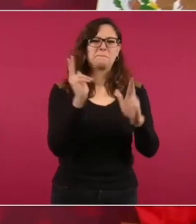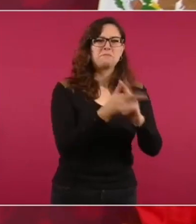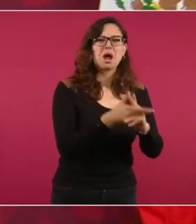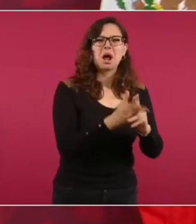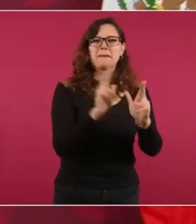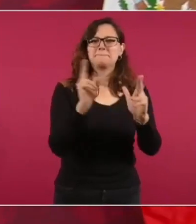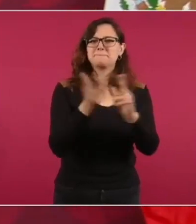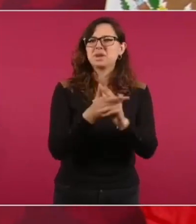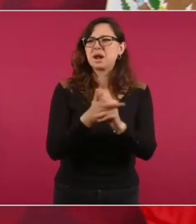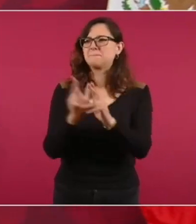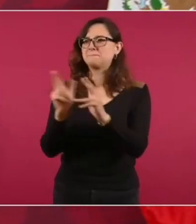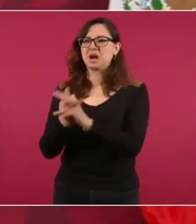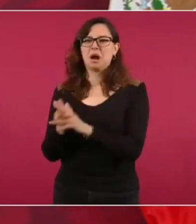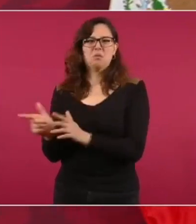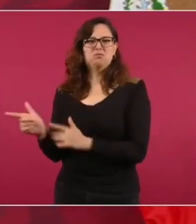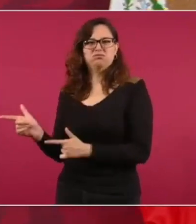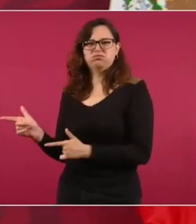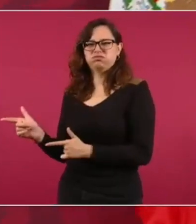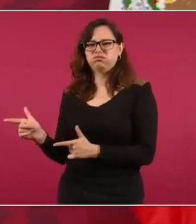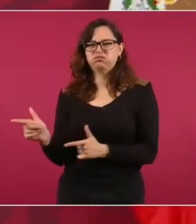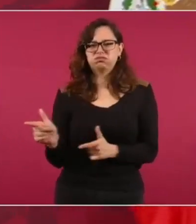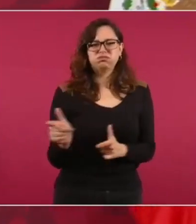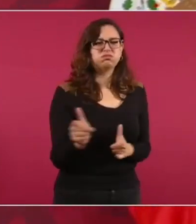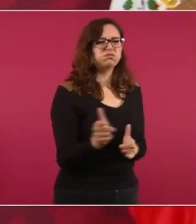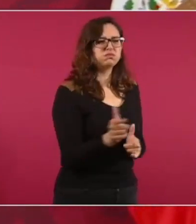asesinatos, masacres